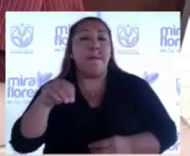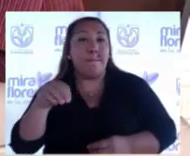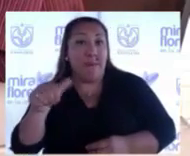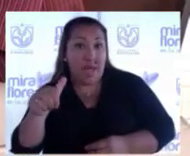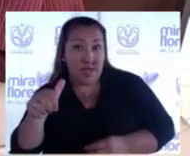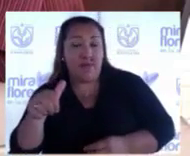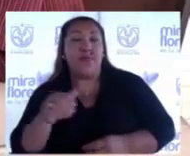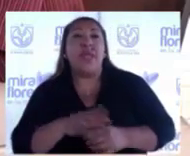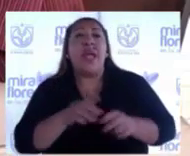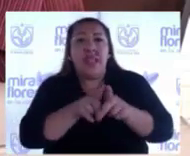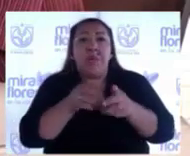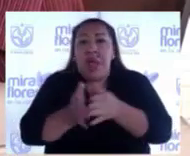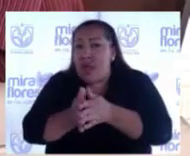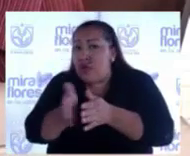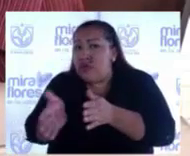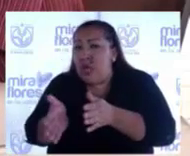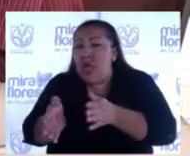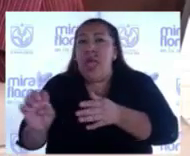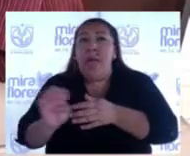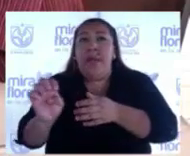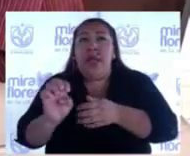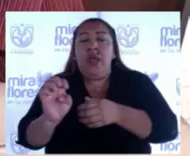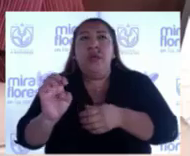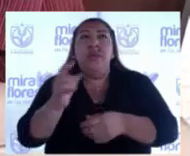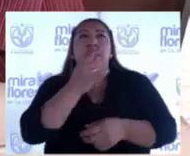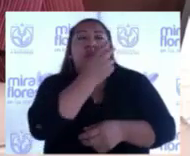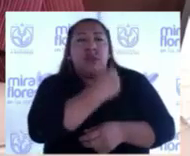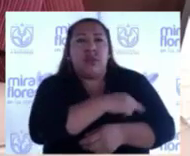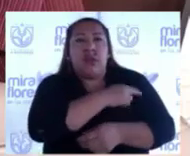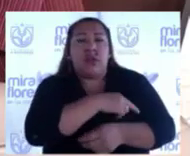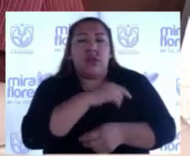al costado de emergencia de Casimiro Ulloa,